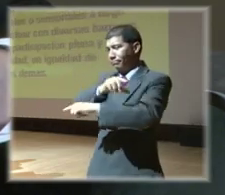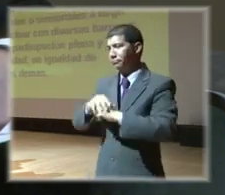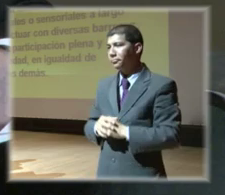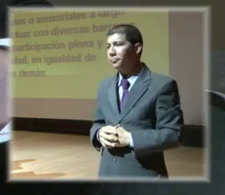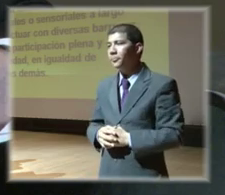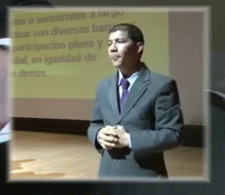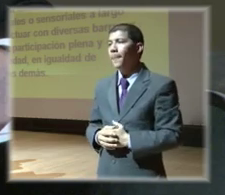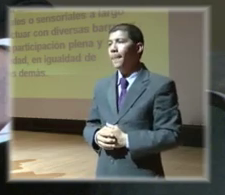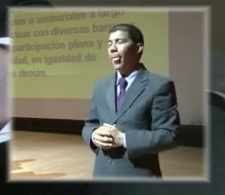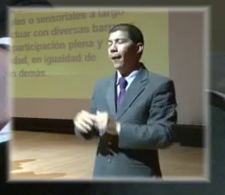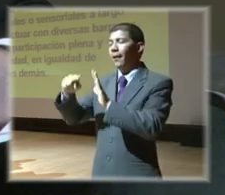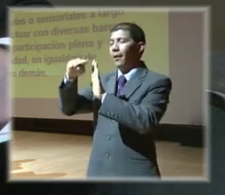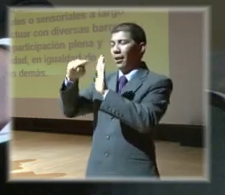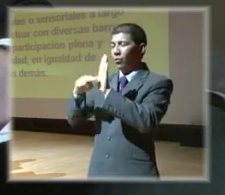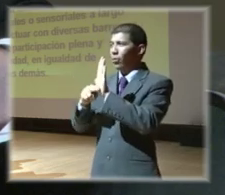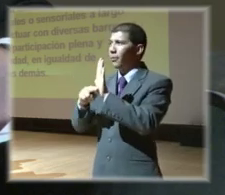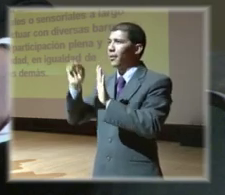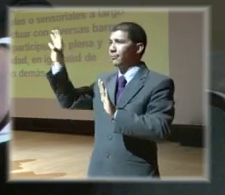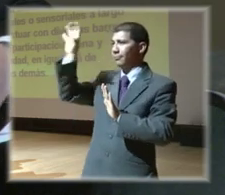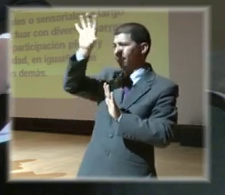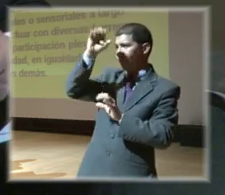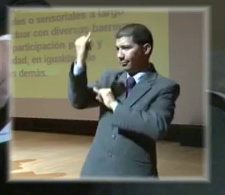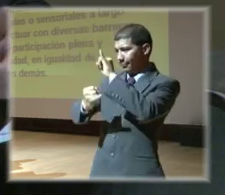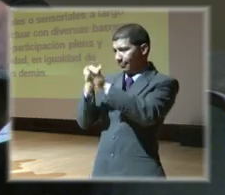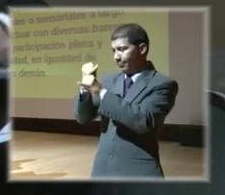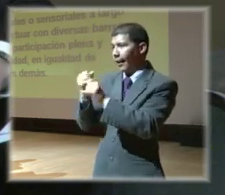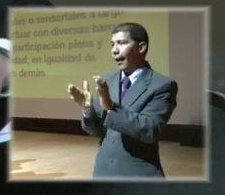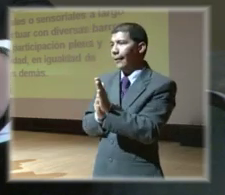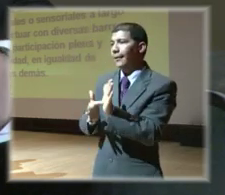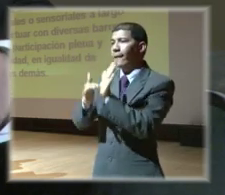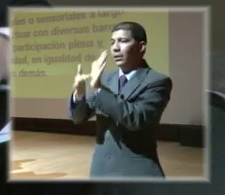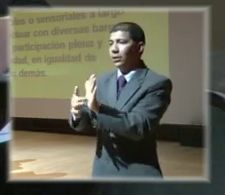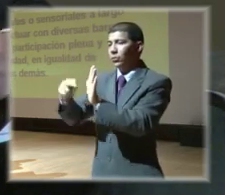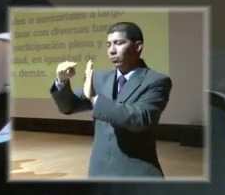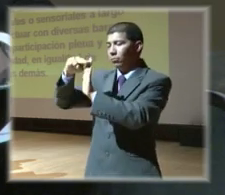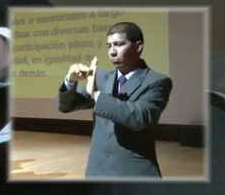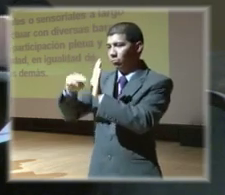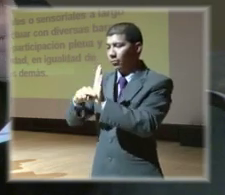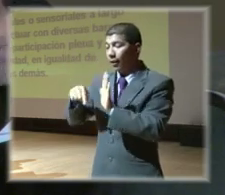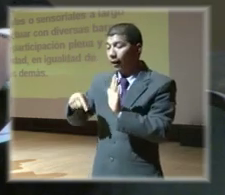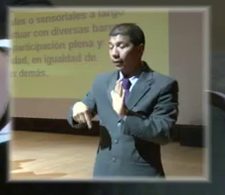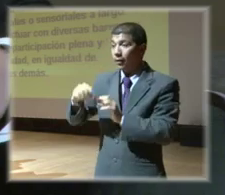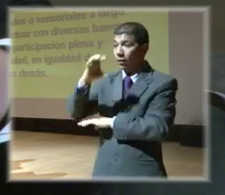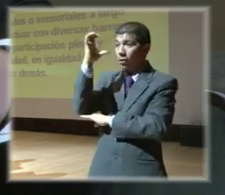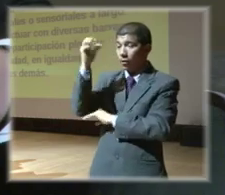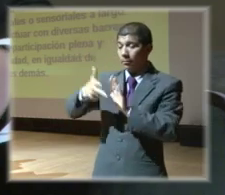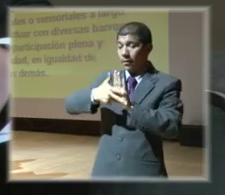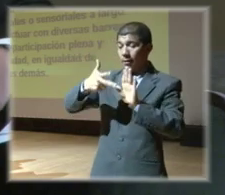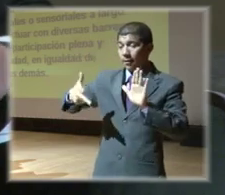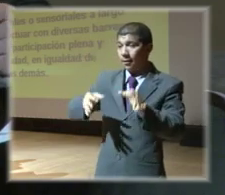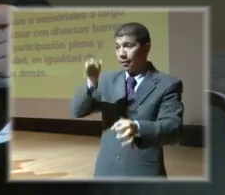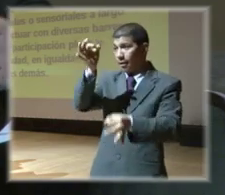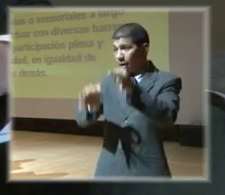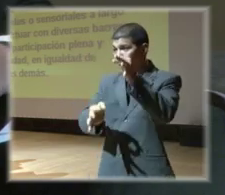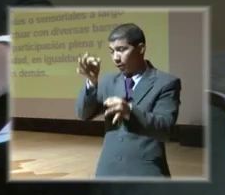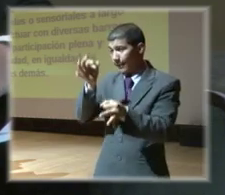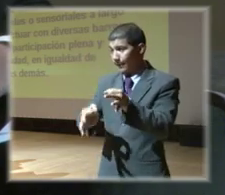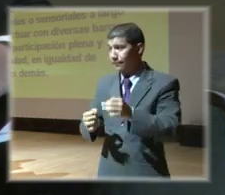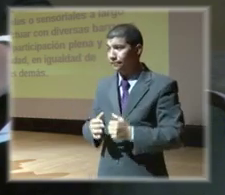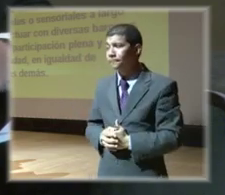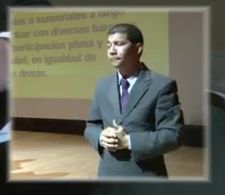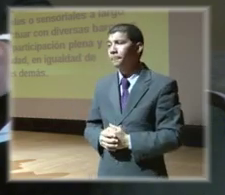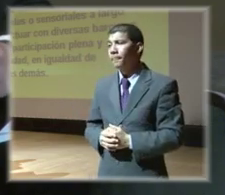normas internacionales han establecido estándares de protección, la Corte Constitucional colombiana, que ha sido la garante de los derechos fundamentales, de